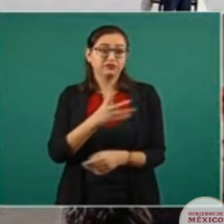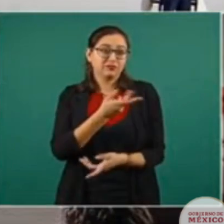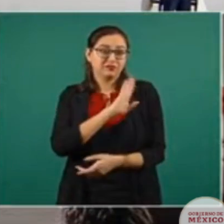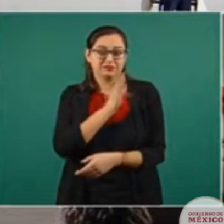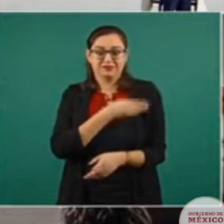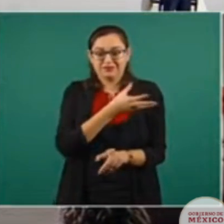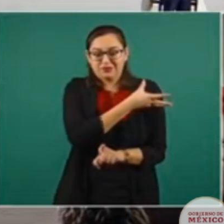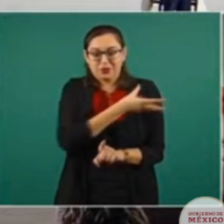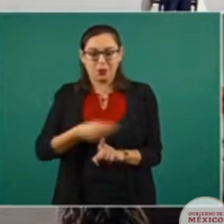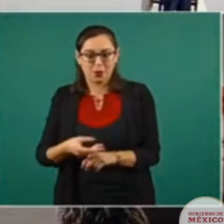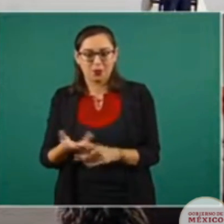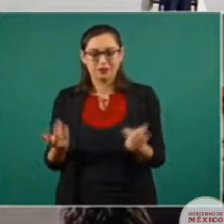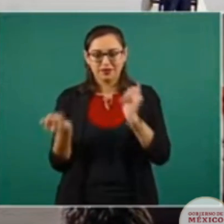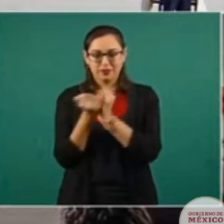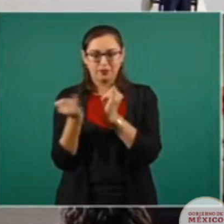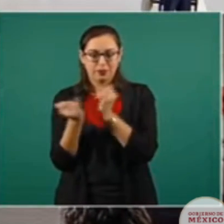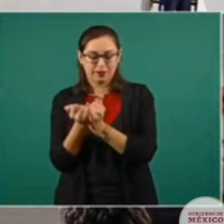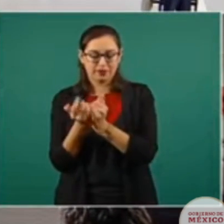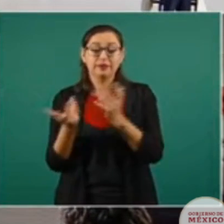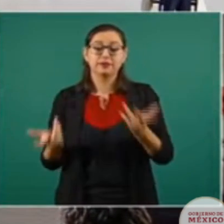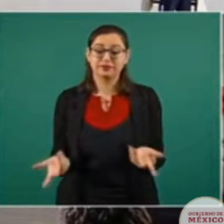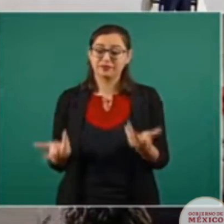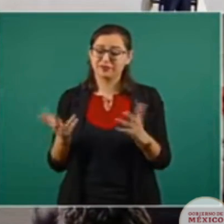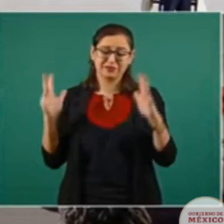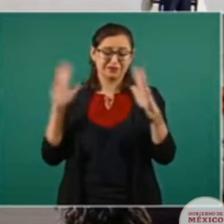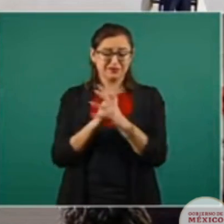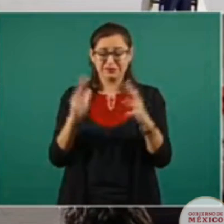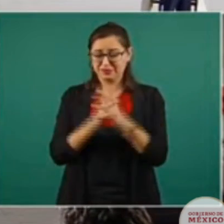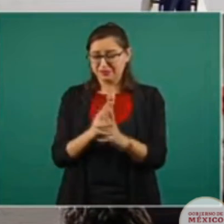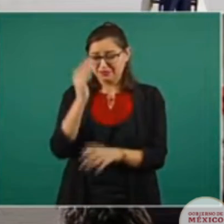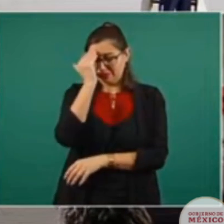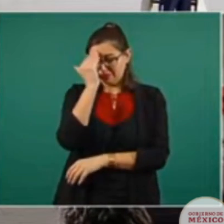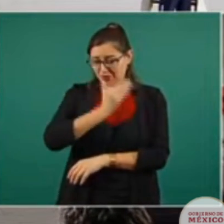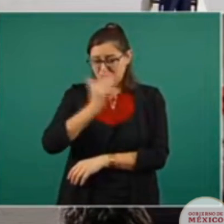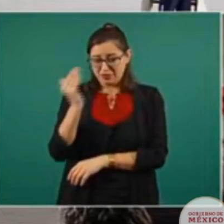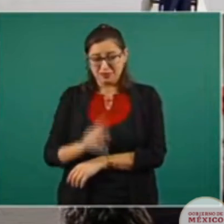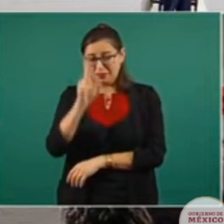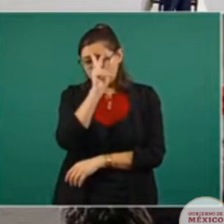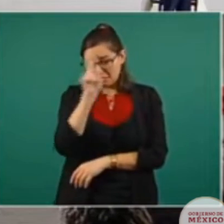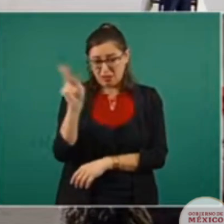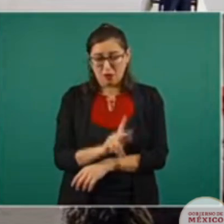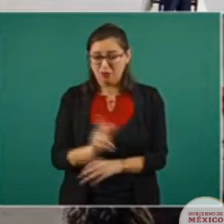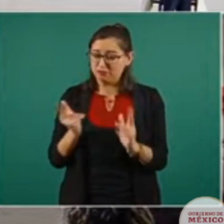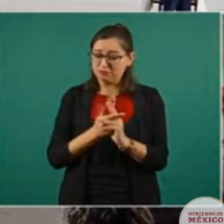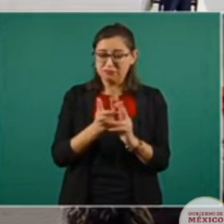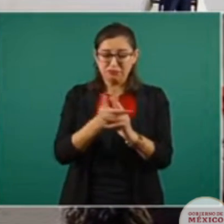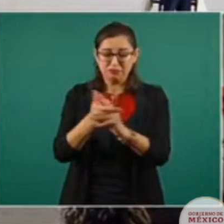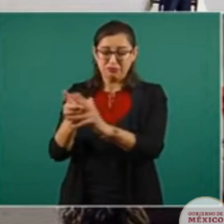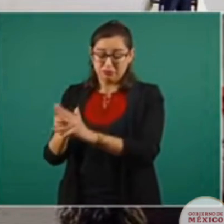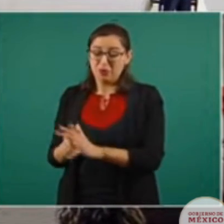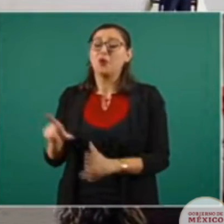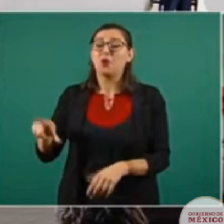hará énfasis en las guerras atroces y genocidas emprendidas por el